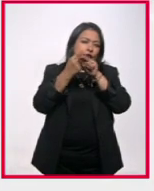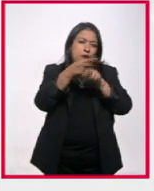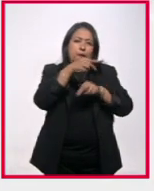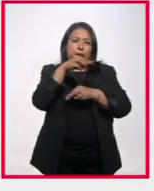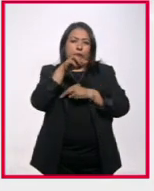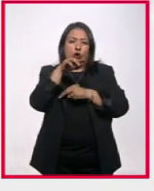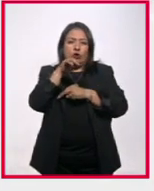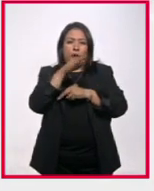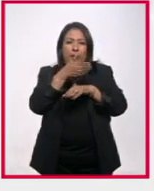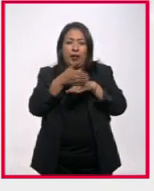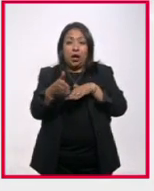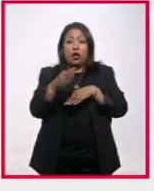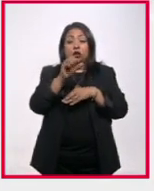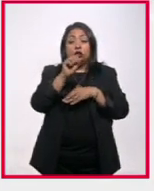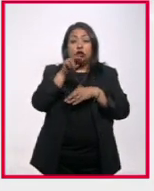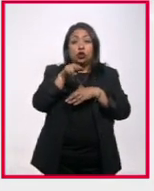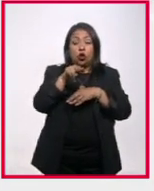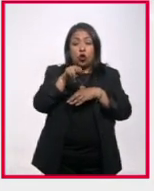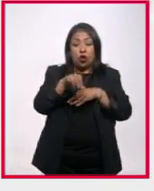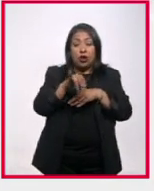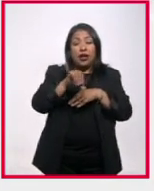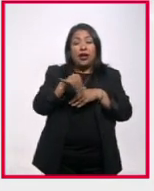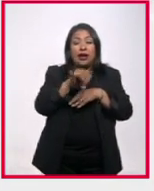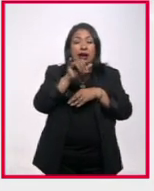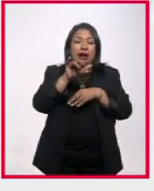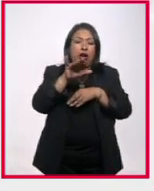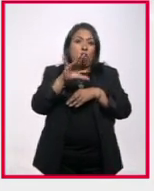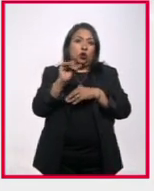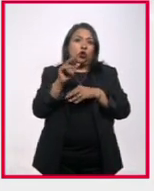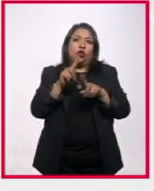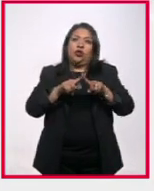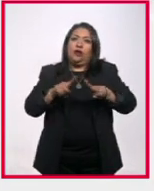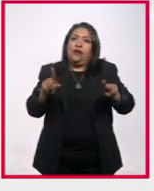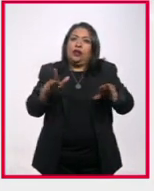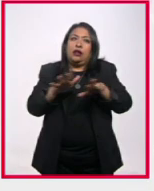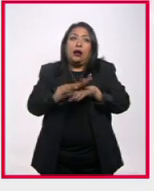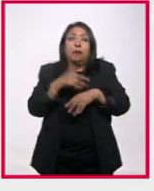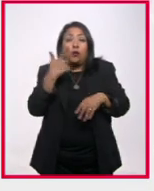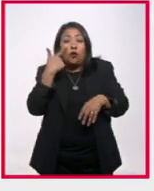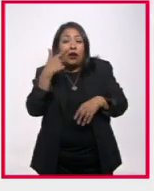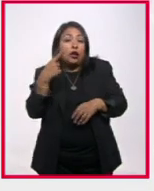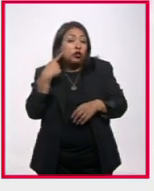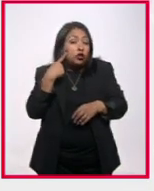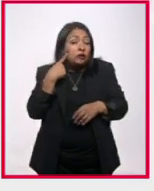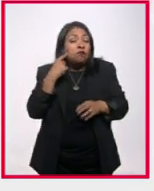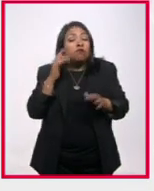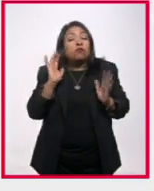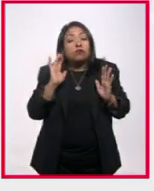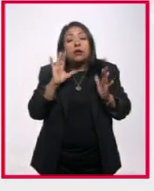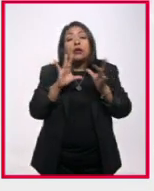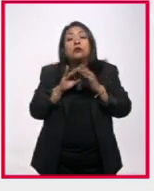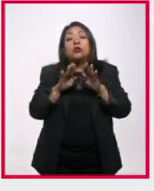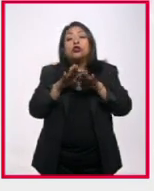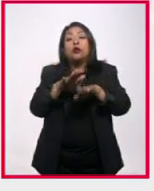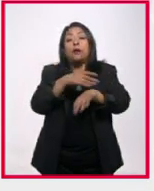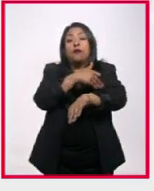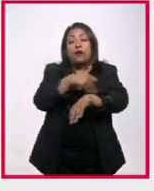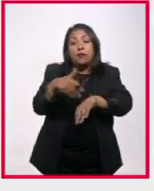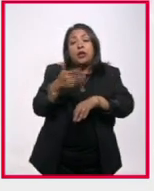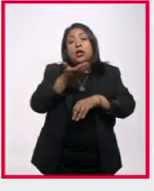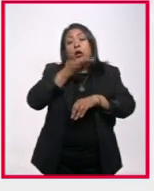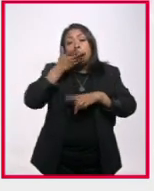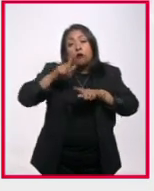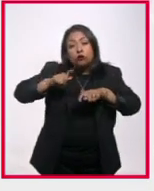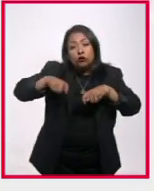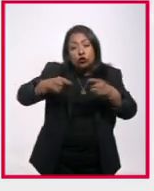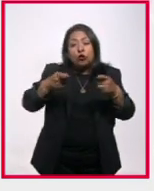el son jarocho tiene otra realidad, uh-huh, absolutamente. Así que el verlos y el escucharlos no solamente habla de una familia, de una tradición,